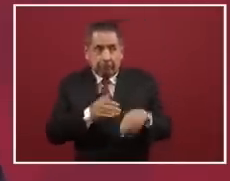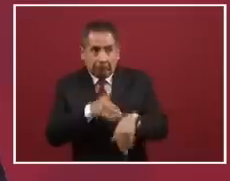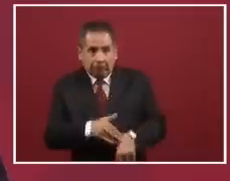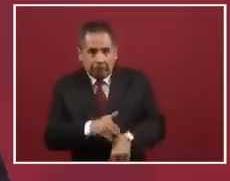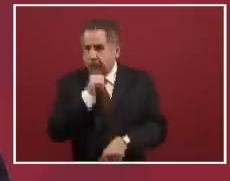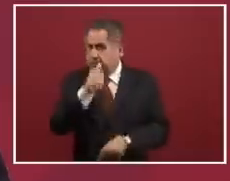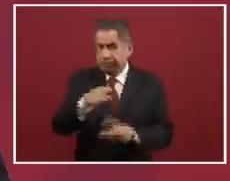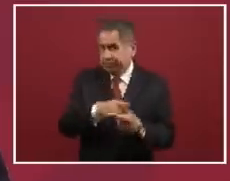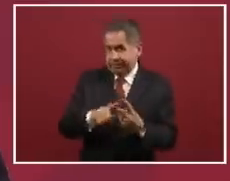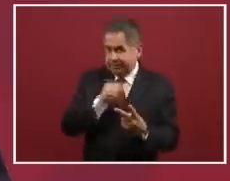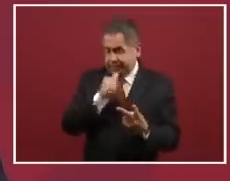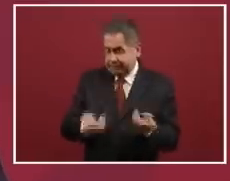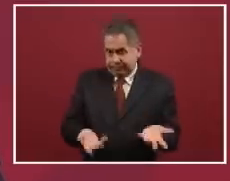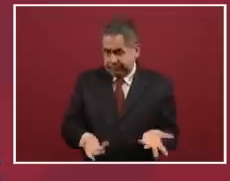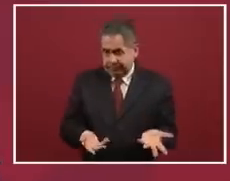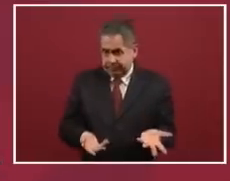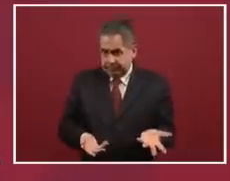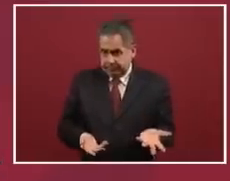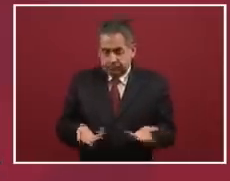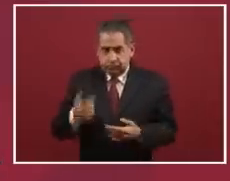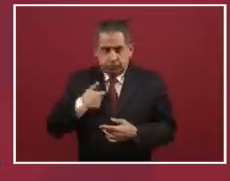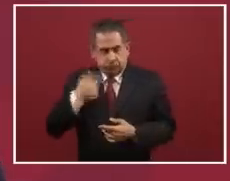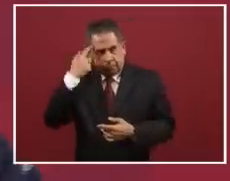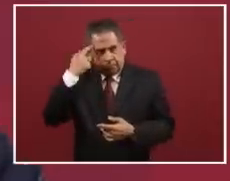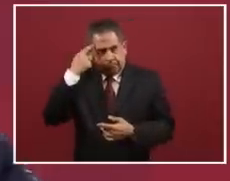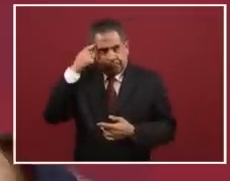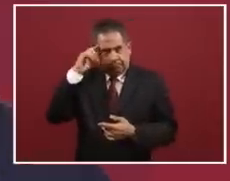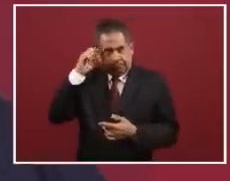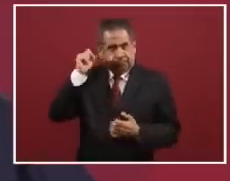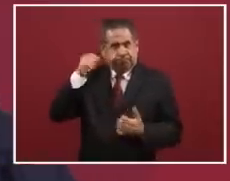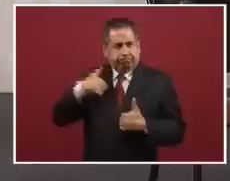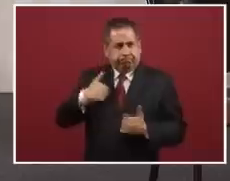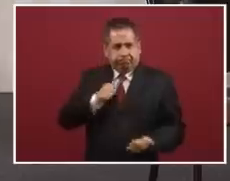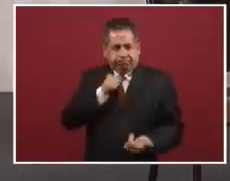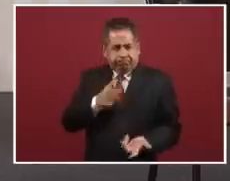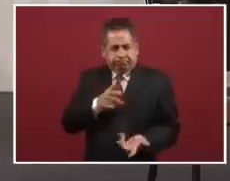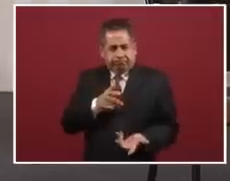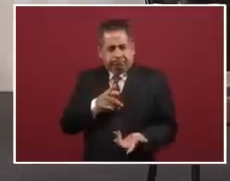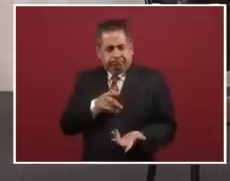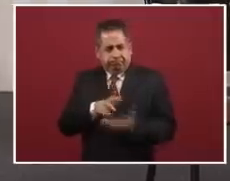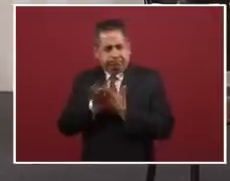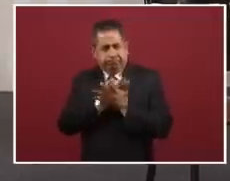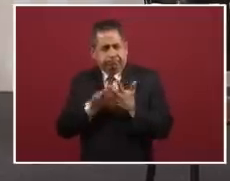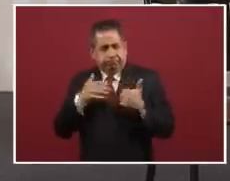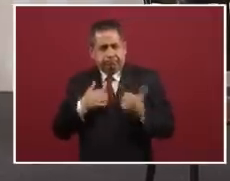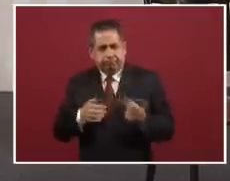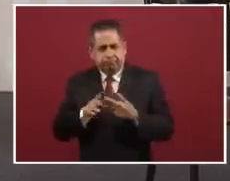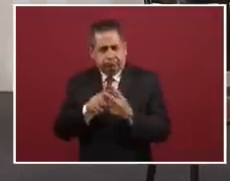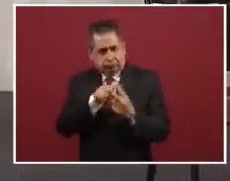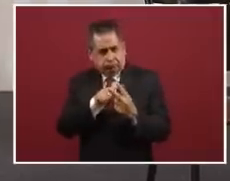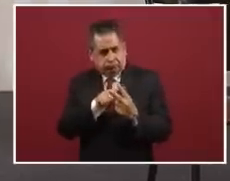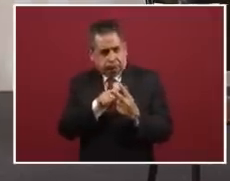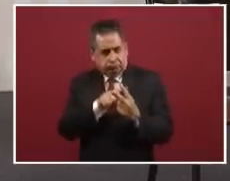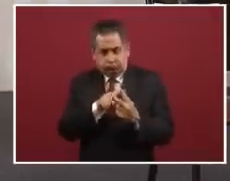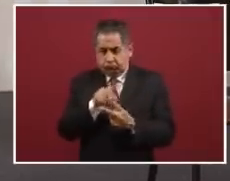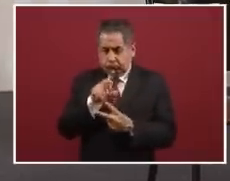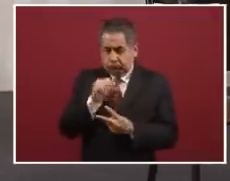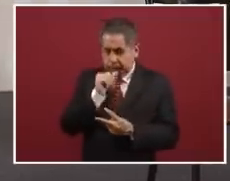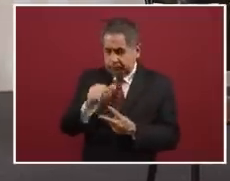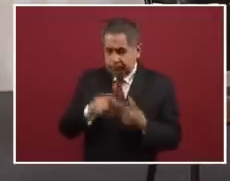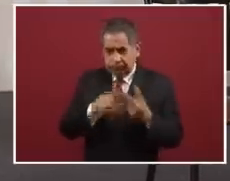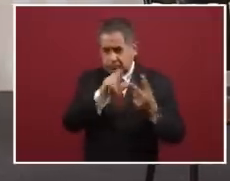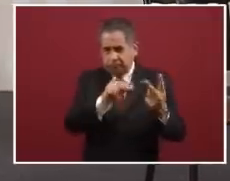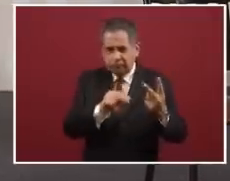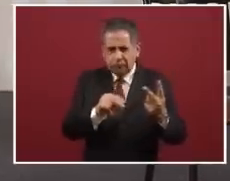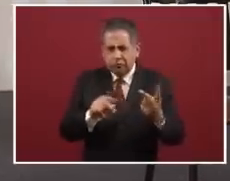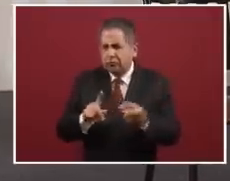lectura, no capto, no logro interpretar en esa lectura, en ese balance, en dónde